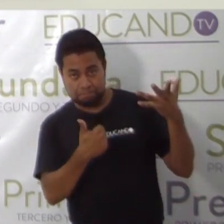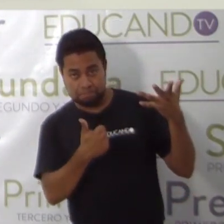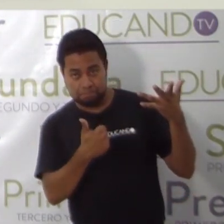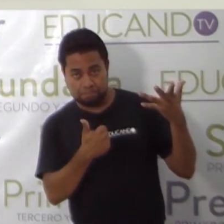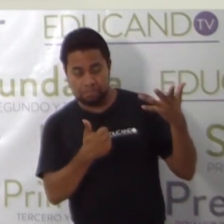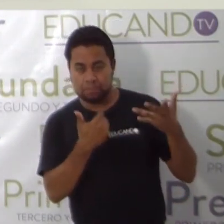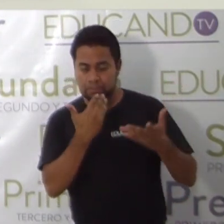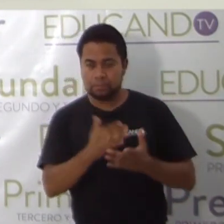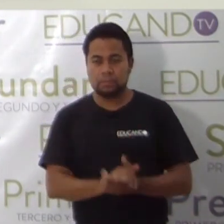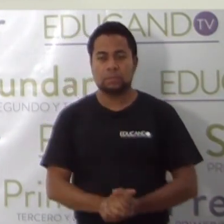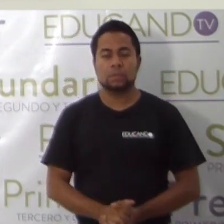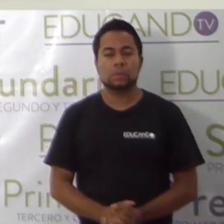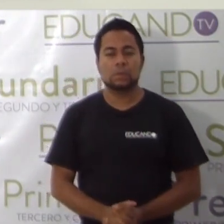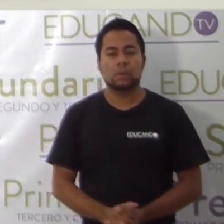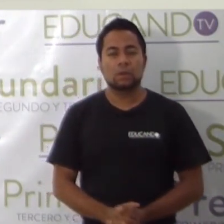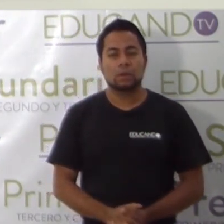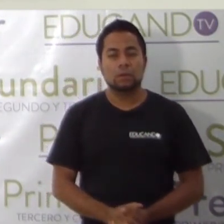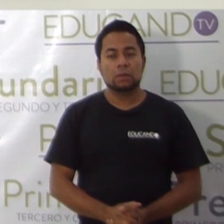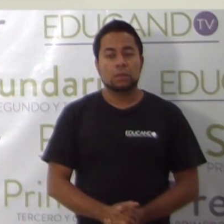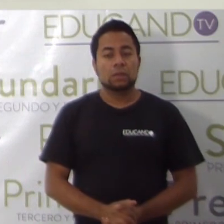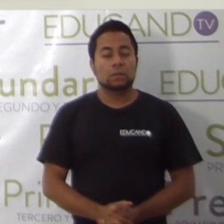Bueno, ahora vamos a